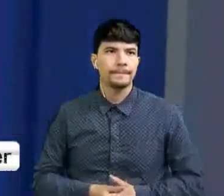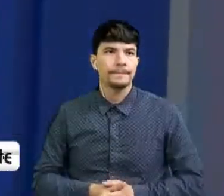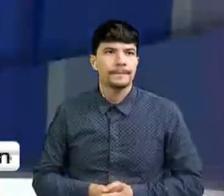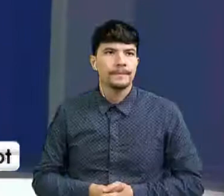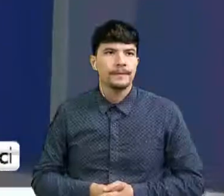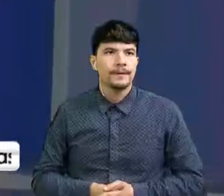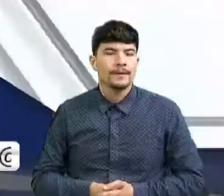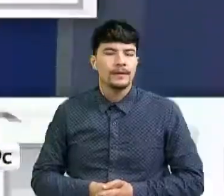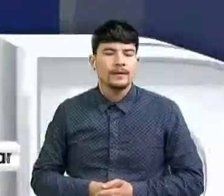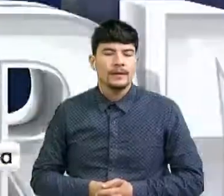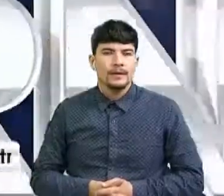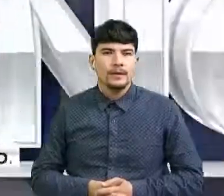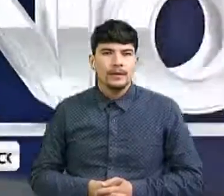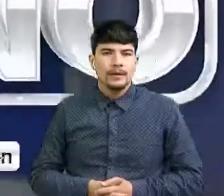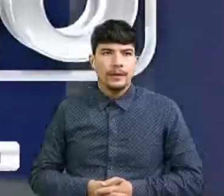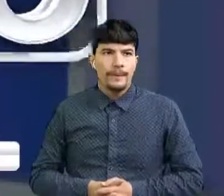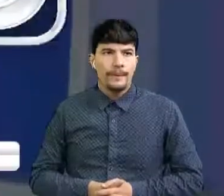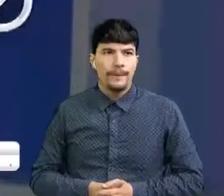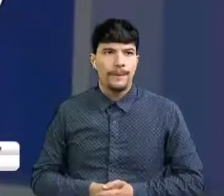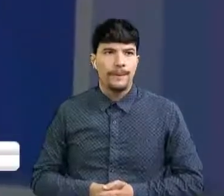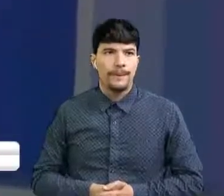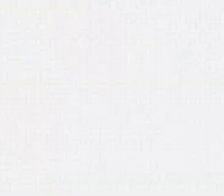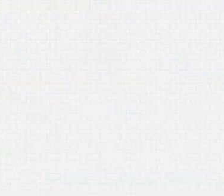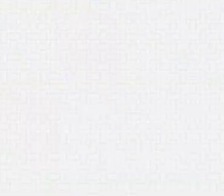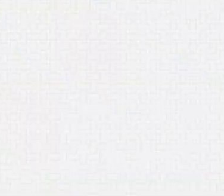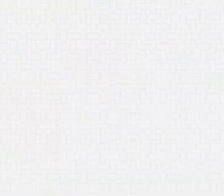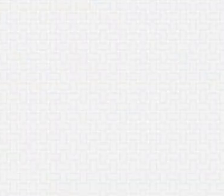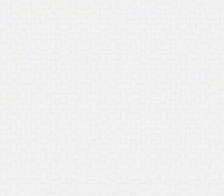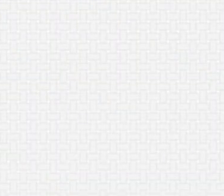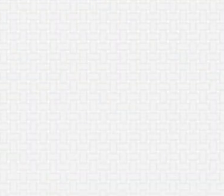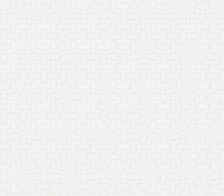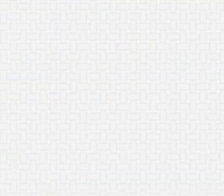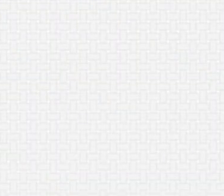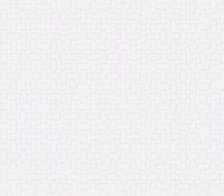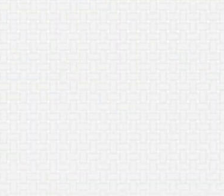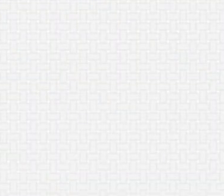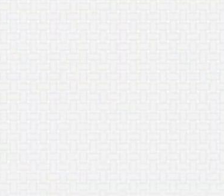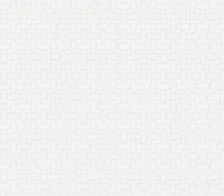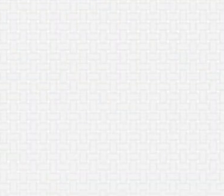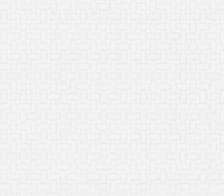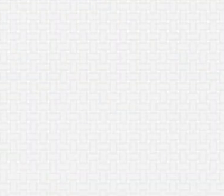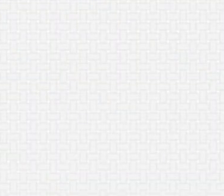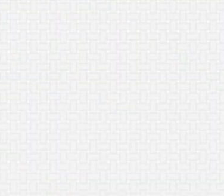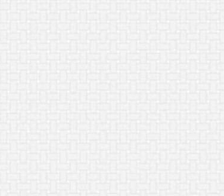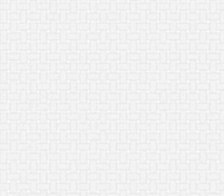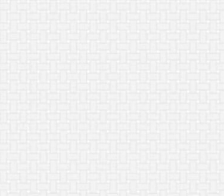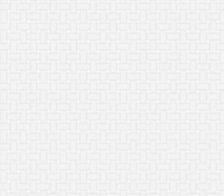Canaltro.com